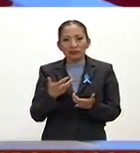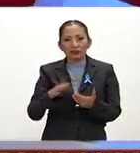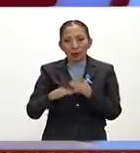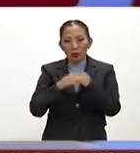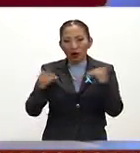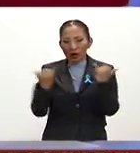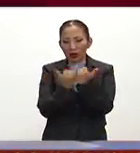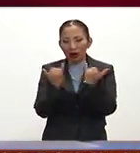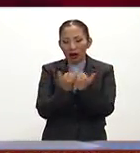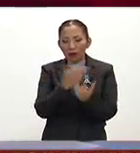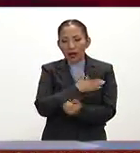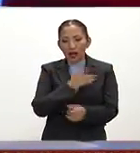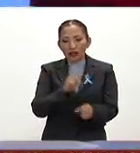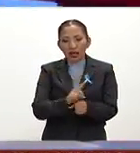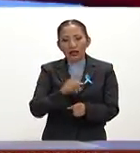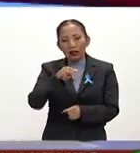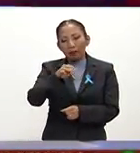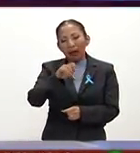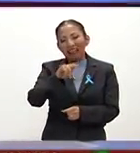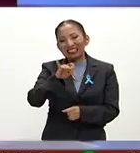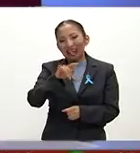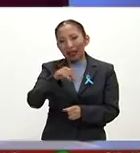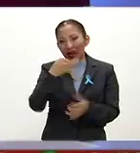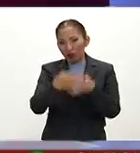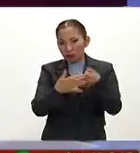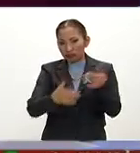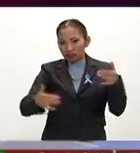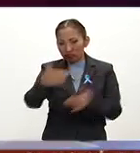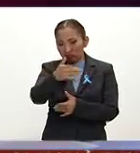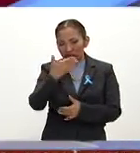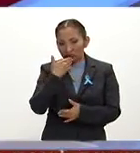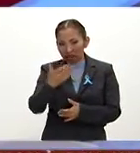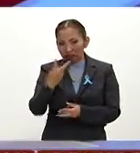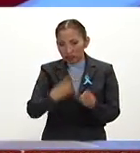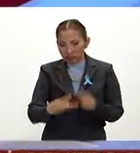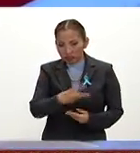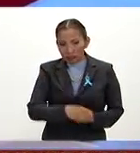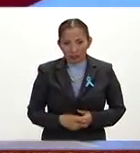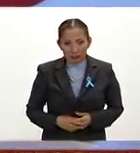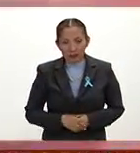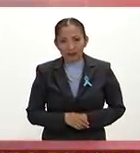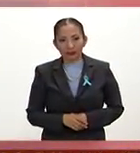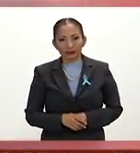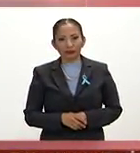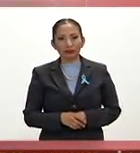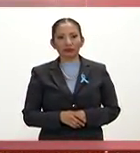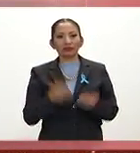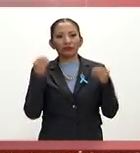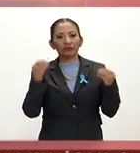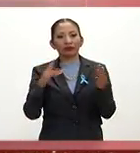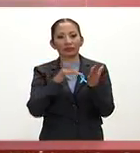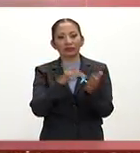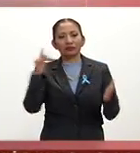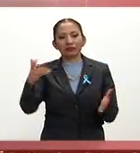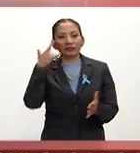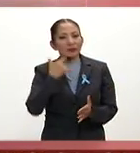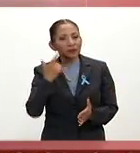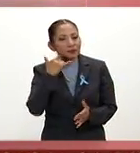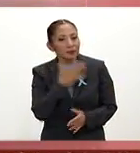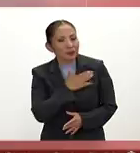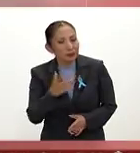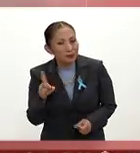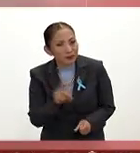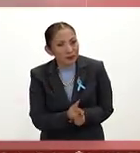terreno parejo. Muy buenos días, magistrada. Es un placer que esté con nosotros en México al Día. Muchas gracias, muy amable, muy